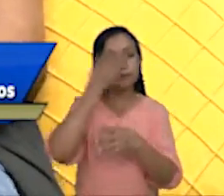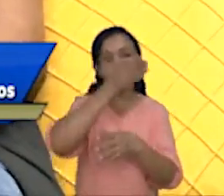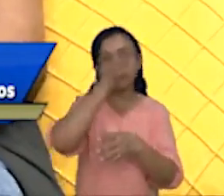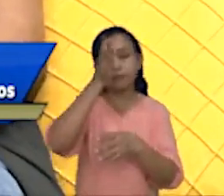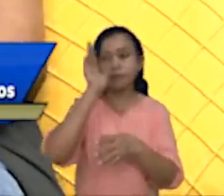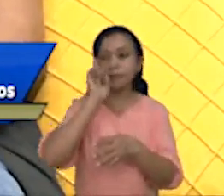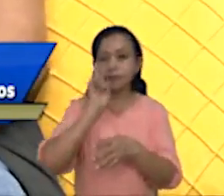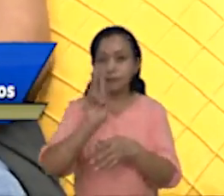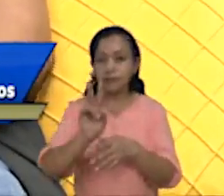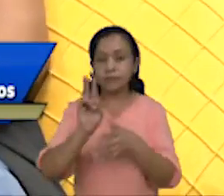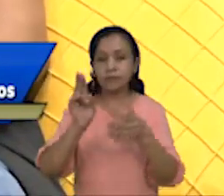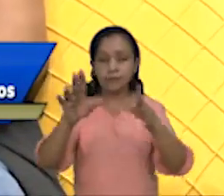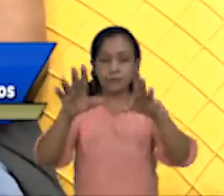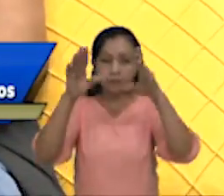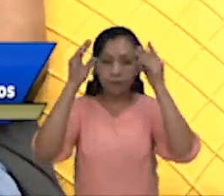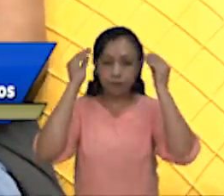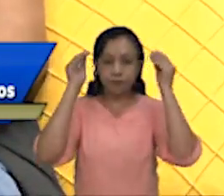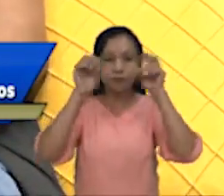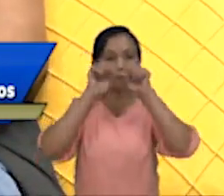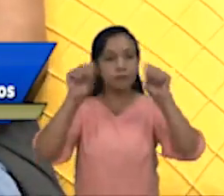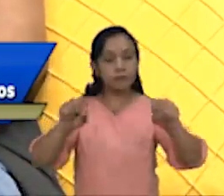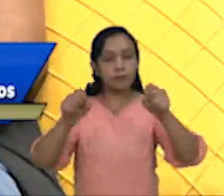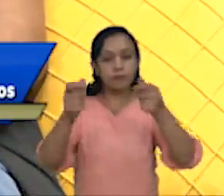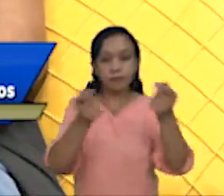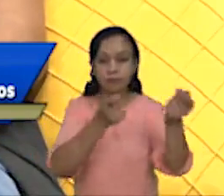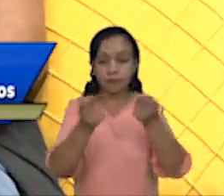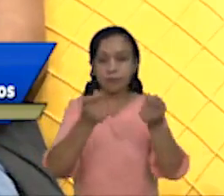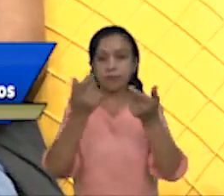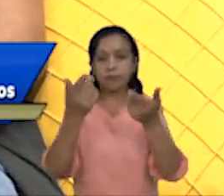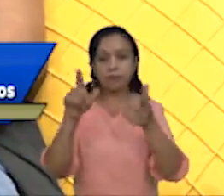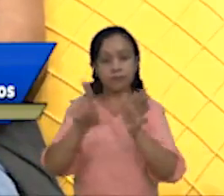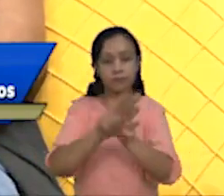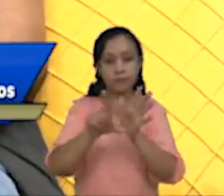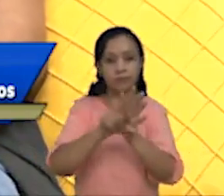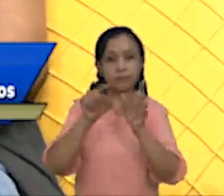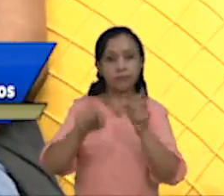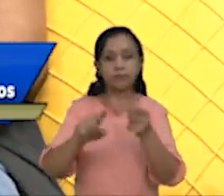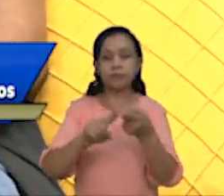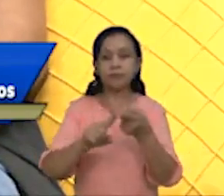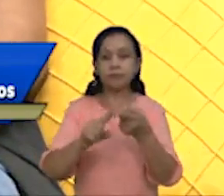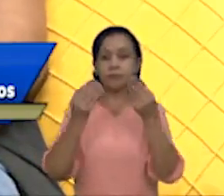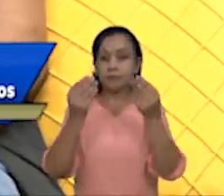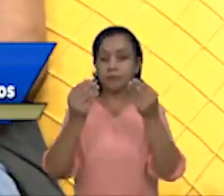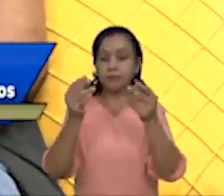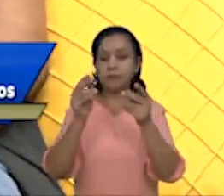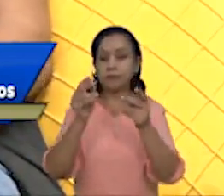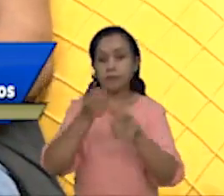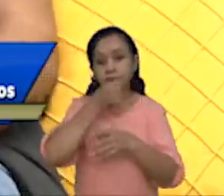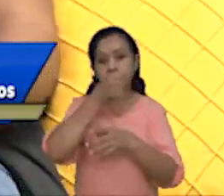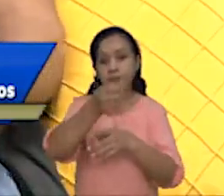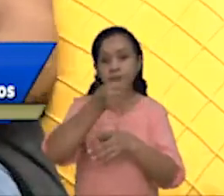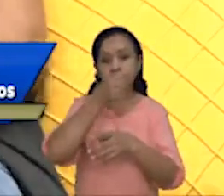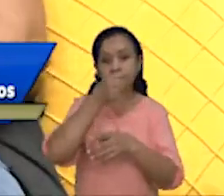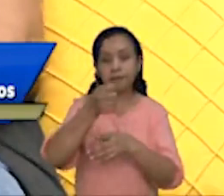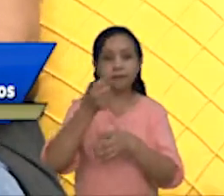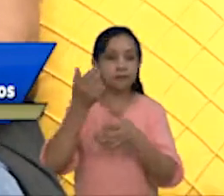ver cursos de capacitación, sobre todo en el manejo de la legislación. Habemos muchos periodistas que, a pesar que podemos